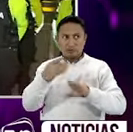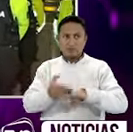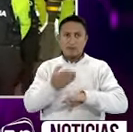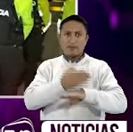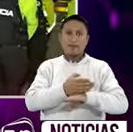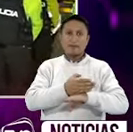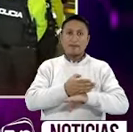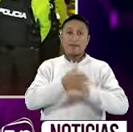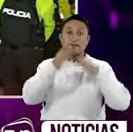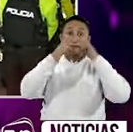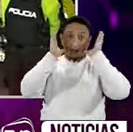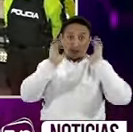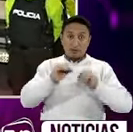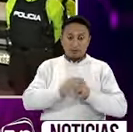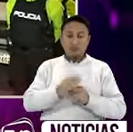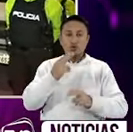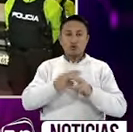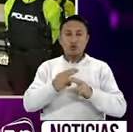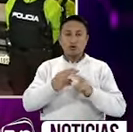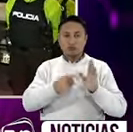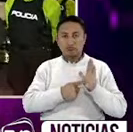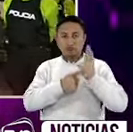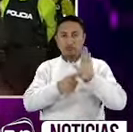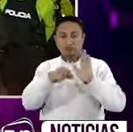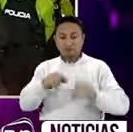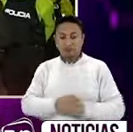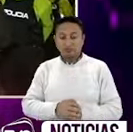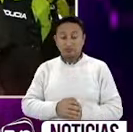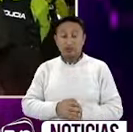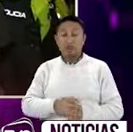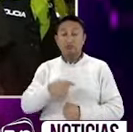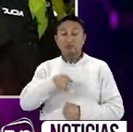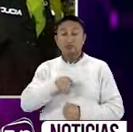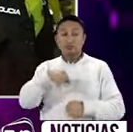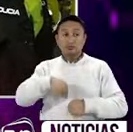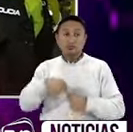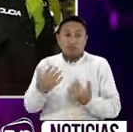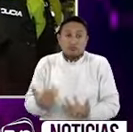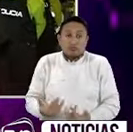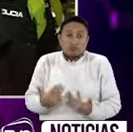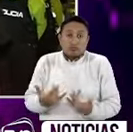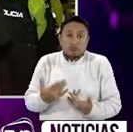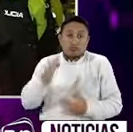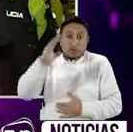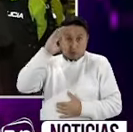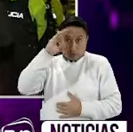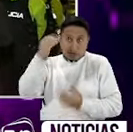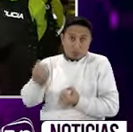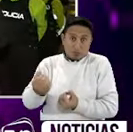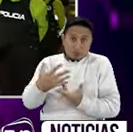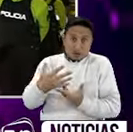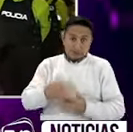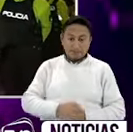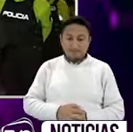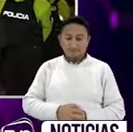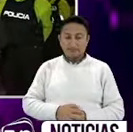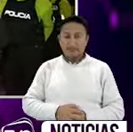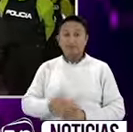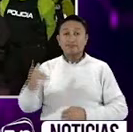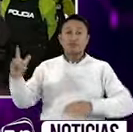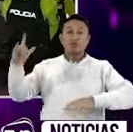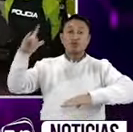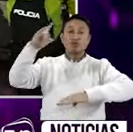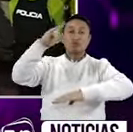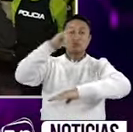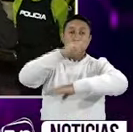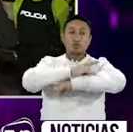mes de diciembre de 2023. Nosotros estamos esperando declaraciones de la Policía Nacional tras la llegada